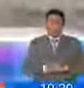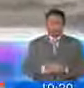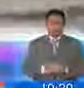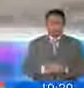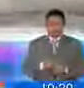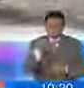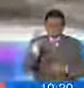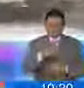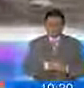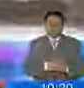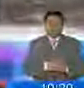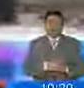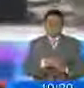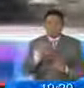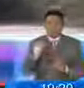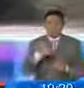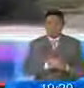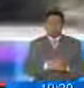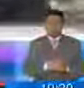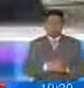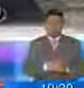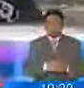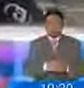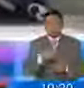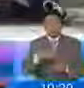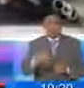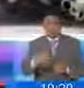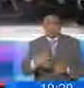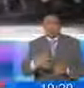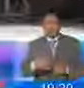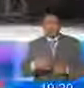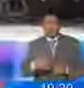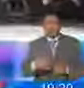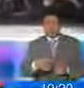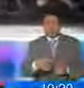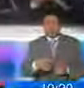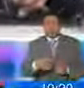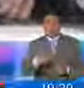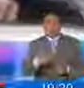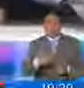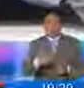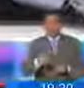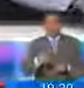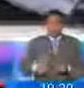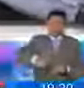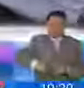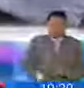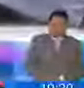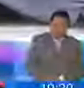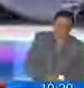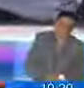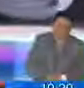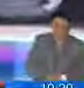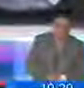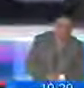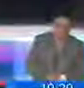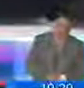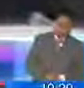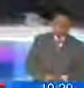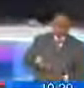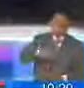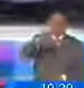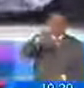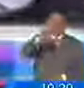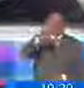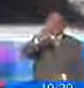sentí, ay Dios mío, ¿qué me quedó abajo? Sí, no puedo sacar el pie. Que me quedó hundido, ¿qué te queda lodo? Aquí está un poquito más o